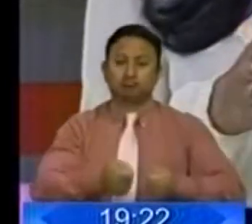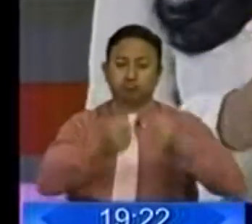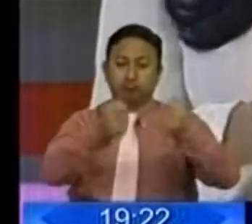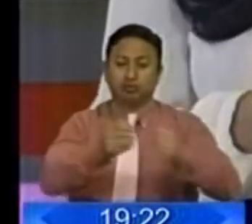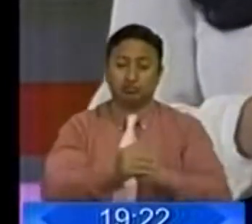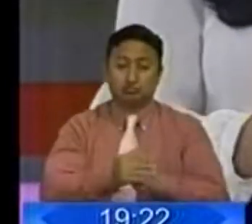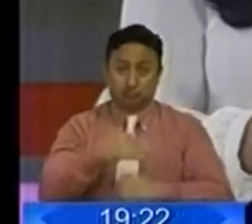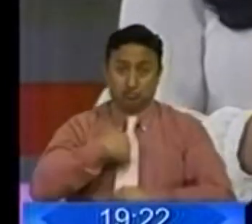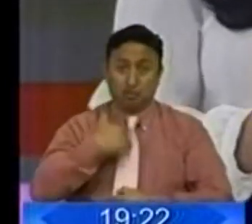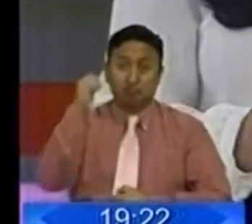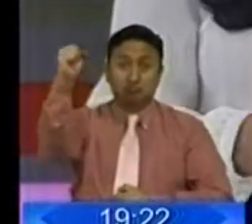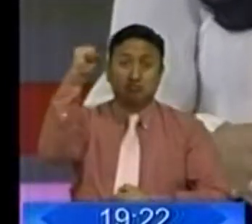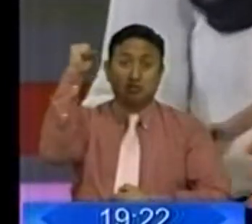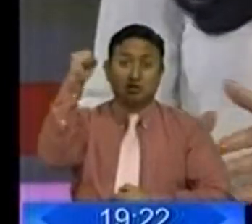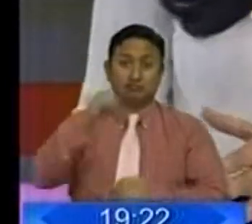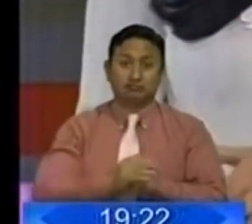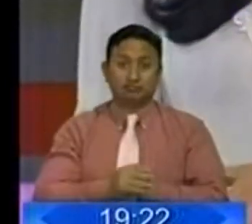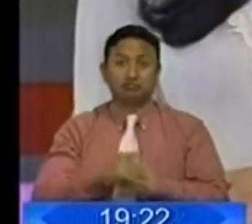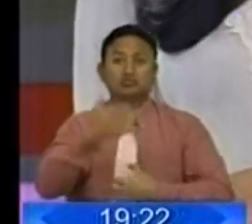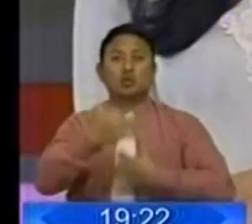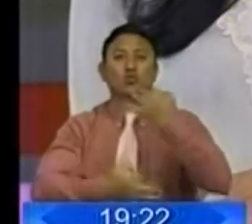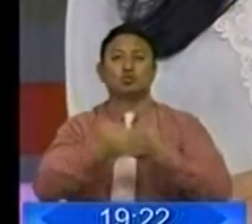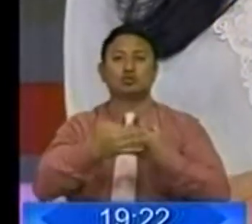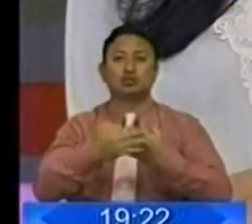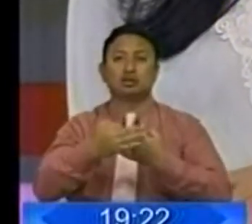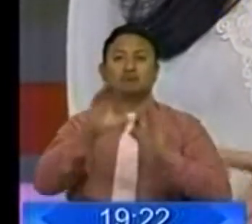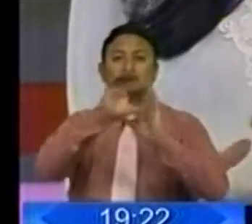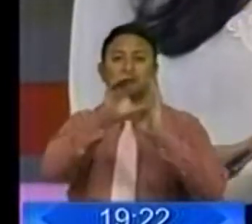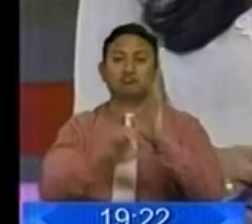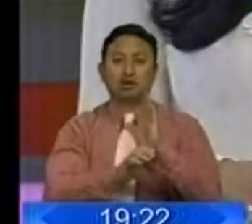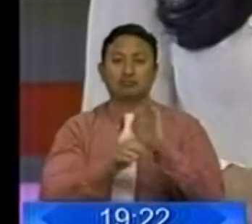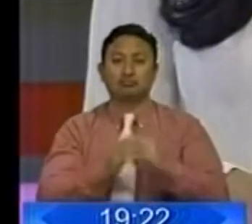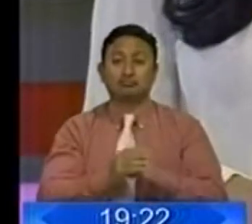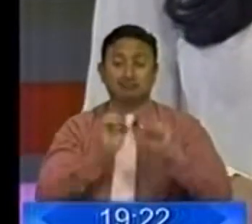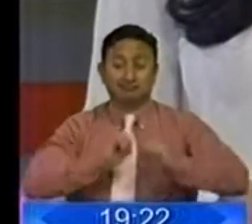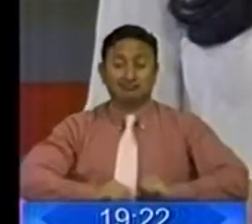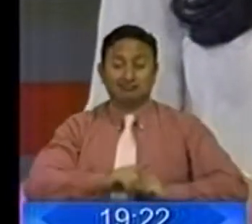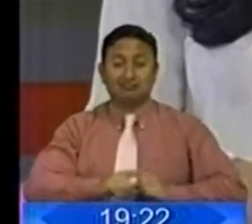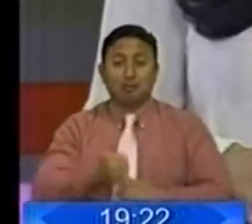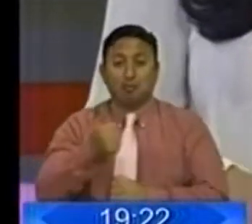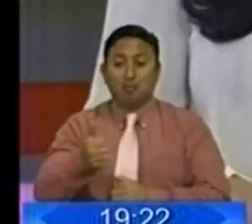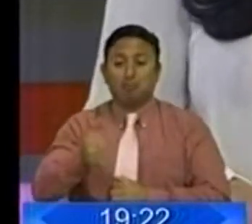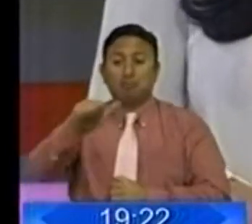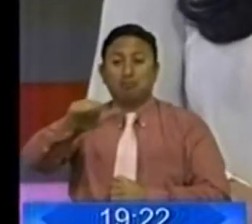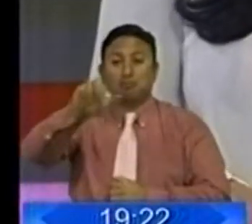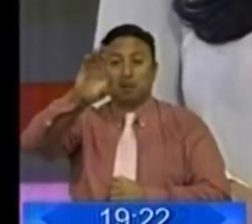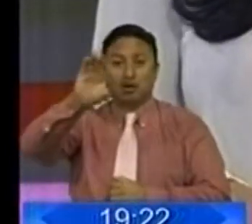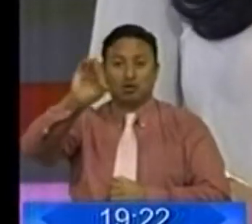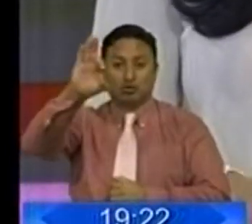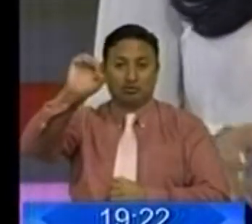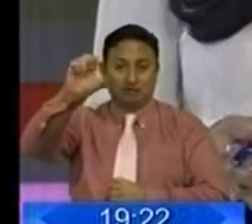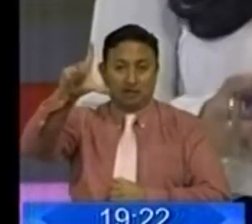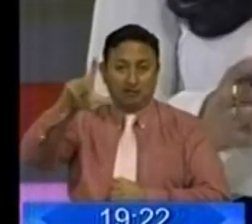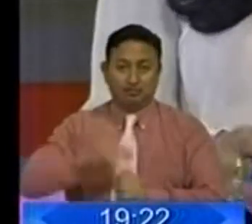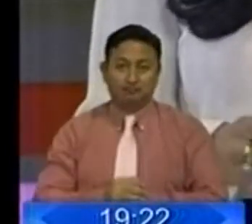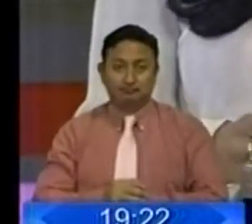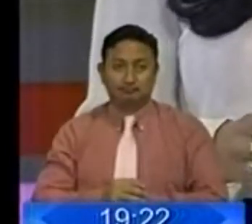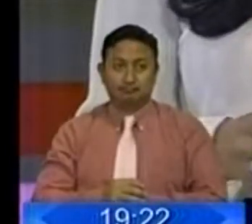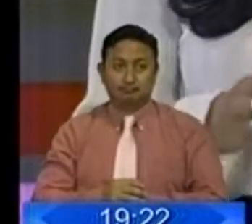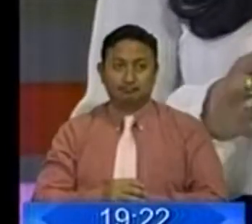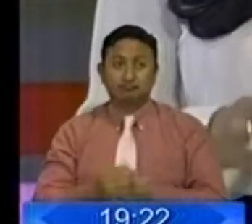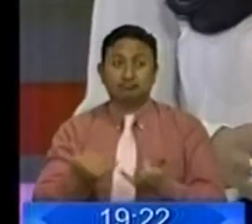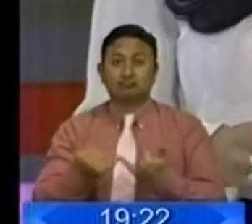cuales tenemos derecho, tanto en la justicia constitucional y ante la propia Arcotel. Con